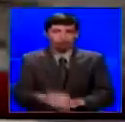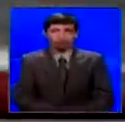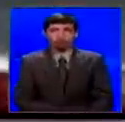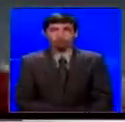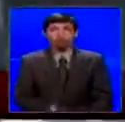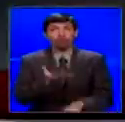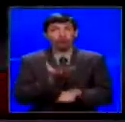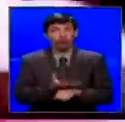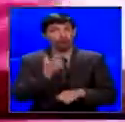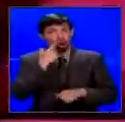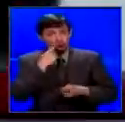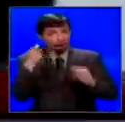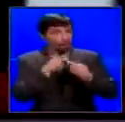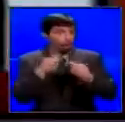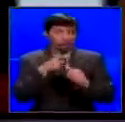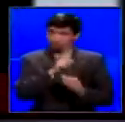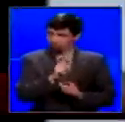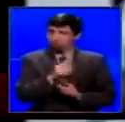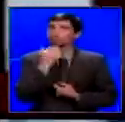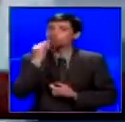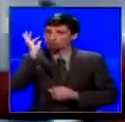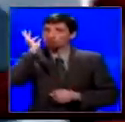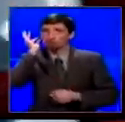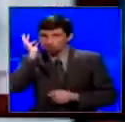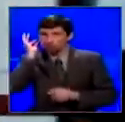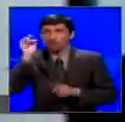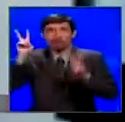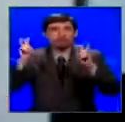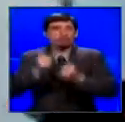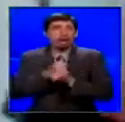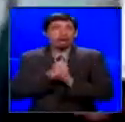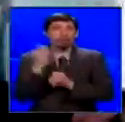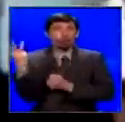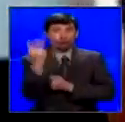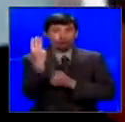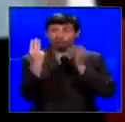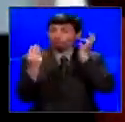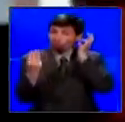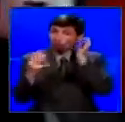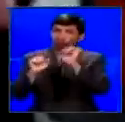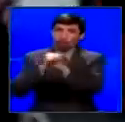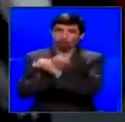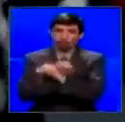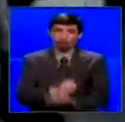los hombres, es la pelea por un drama pasional que terminó con las tres mujeres detenidas.